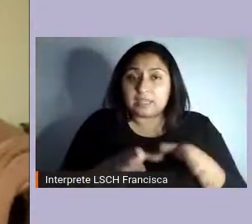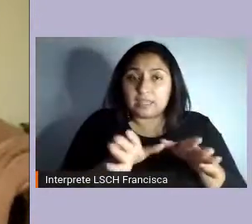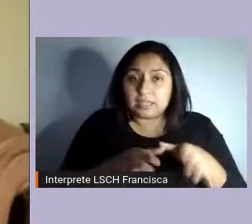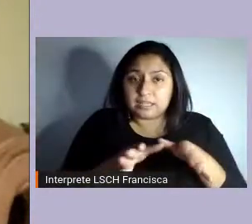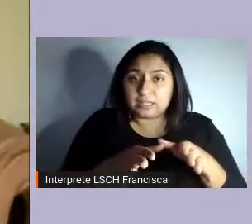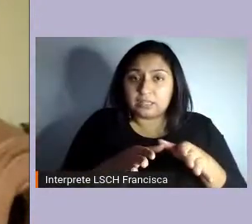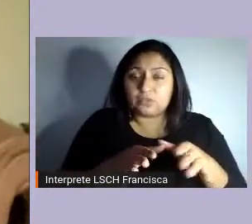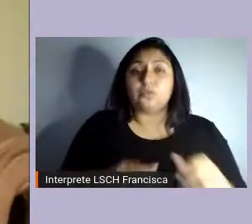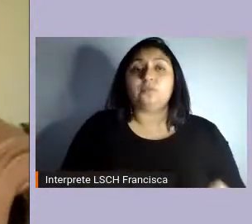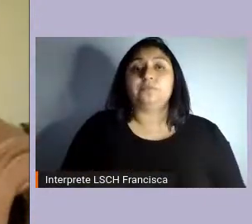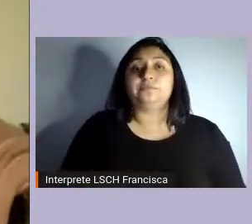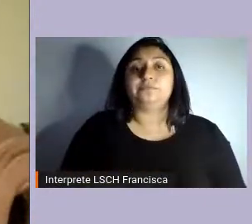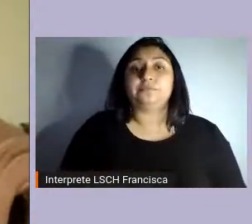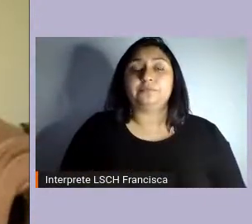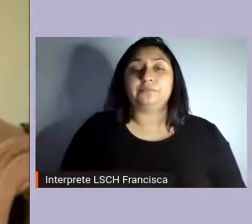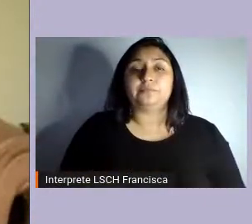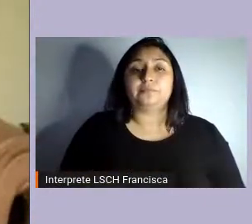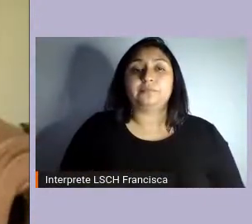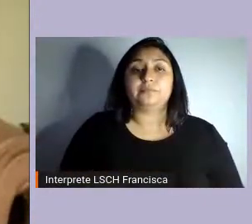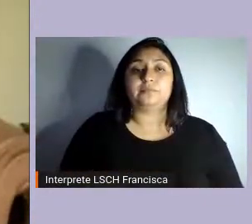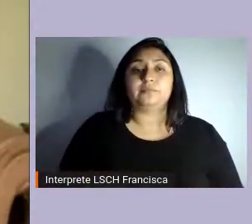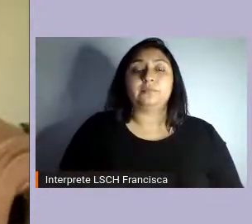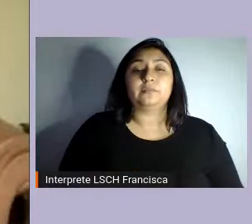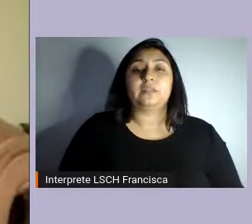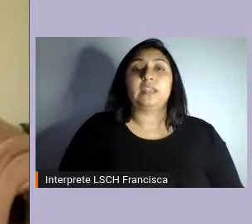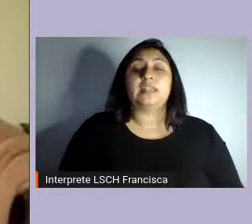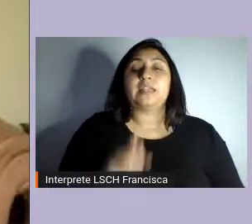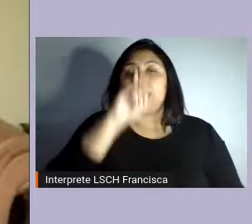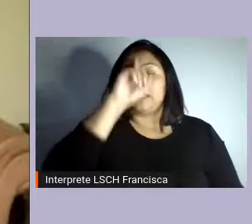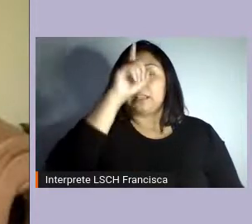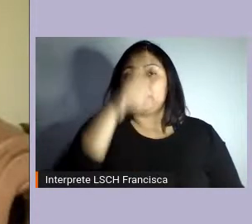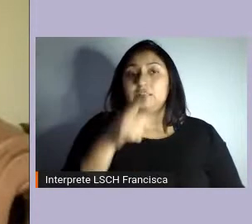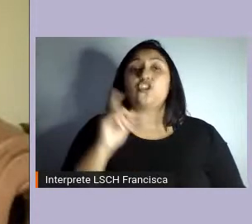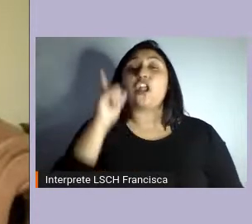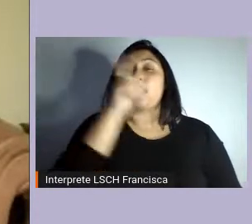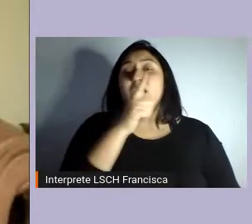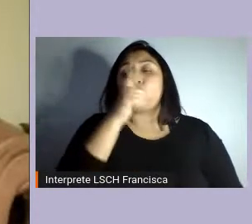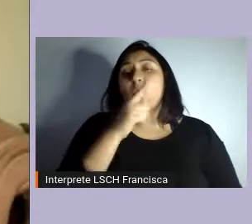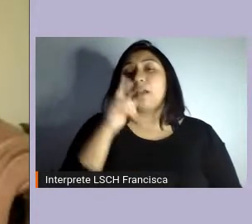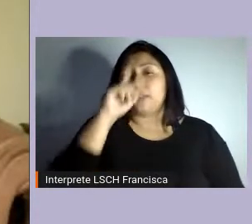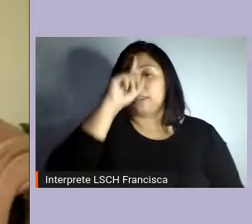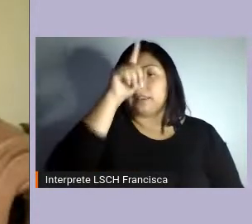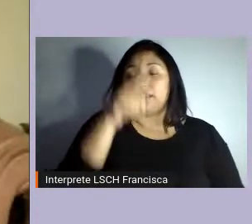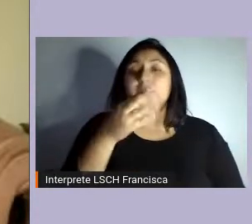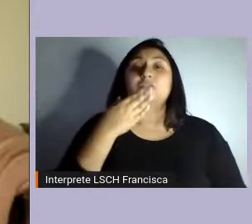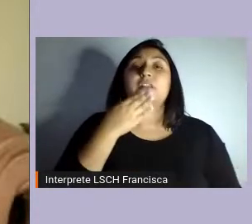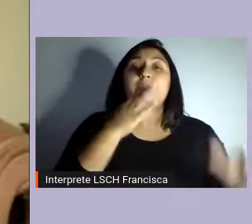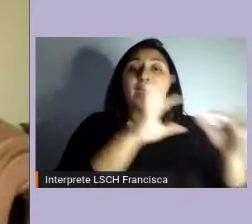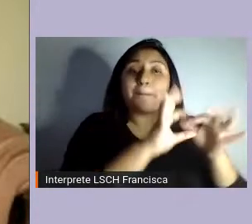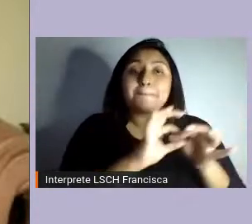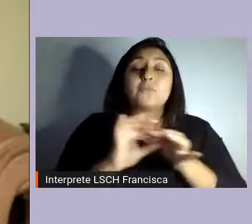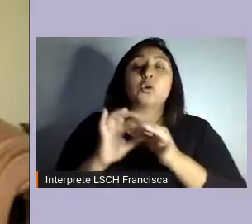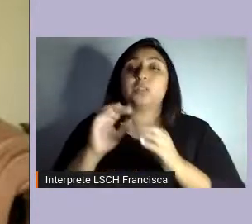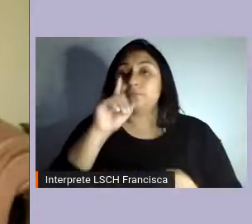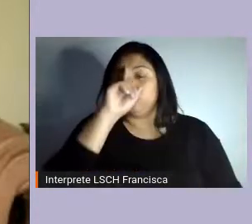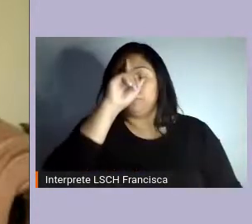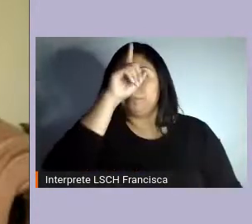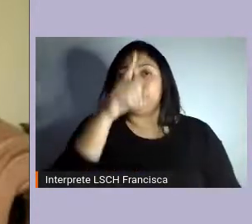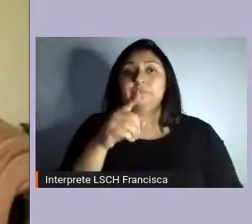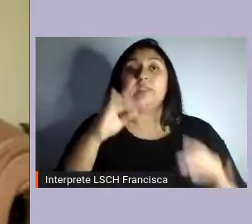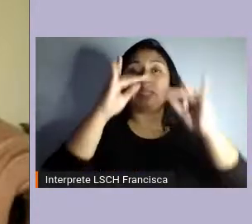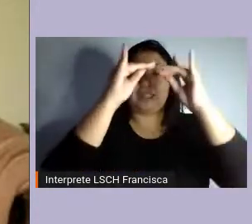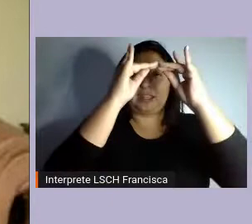solamente lenguaje de la tradición, sino que también motivos fundados de la tradición. Y el velorio de Angelito,